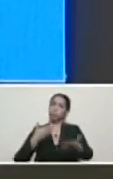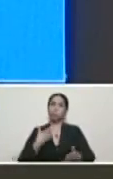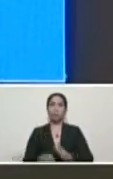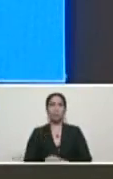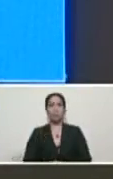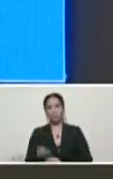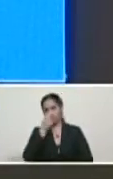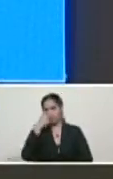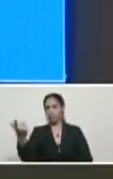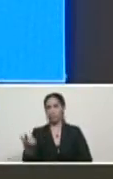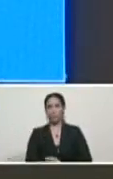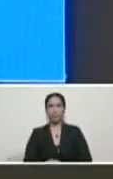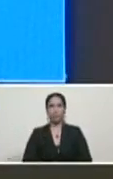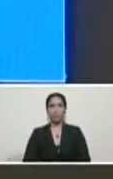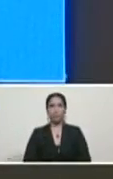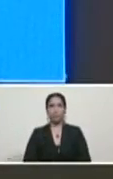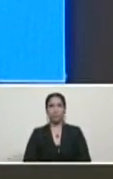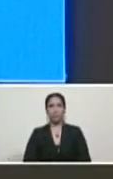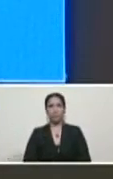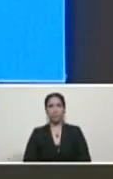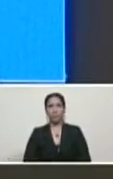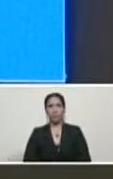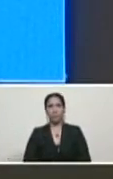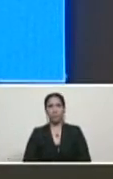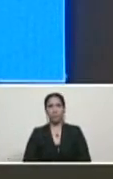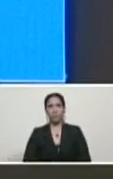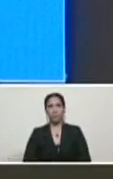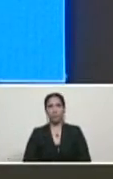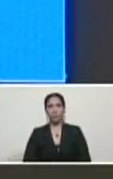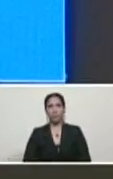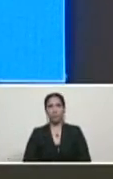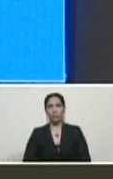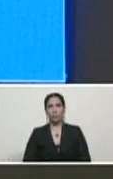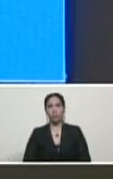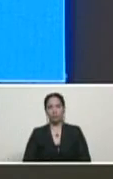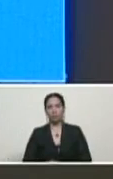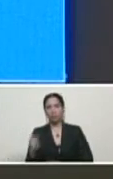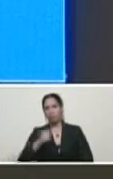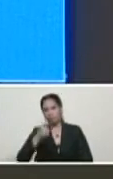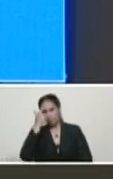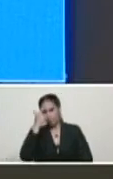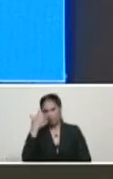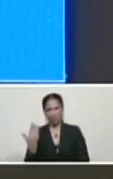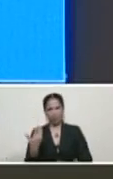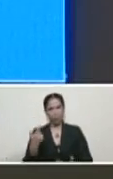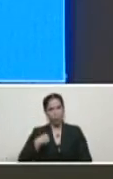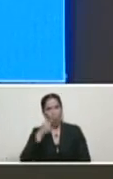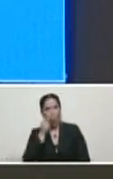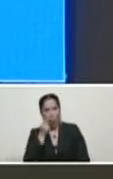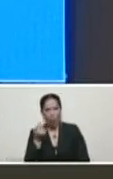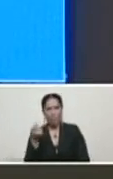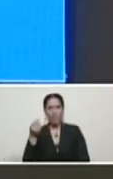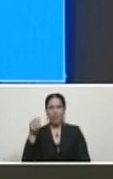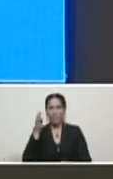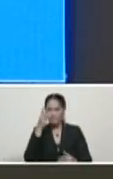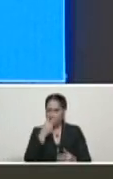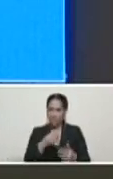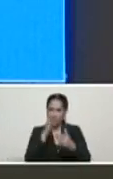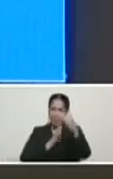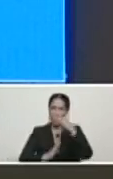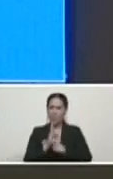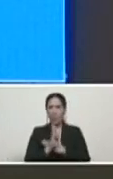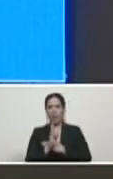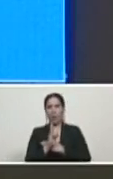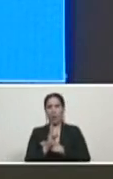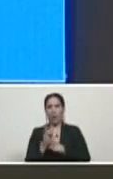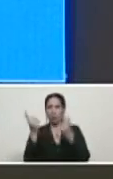dictador. Yo sé quién soy. Yo sé que un hombre humilde de los barrios, educado en las